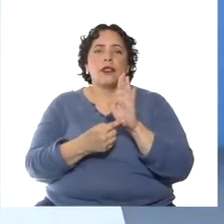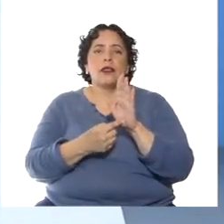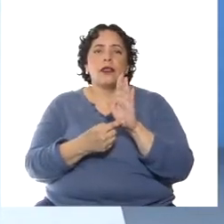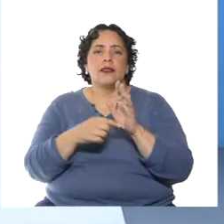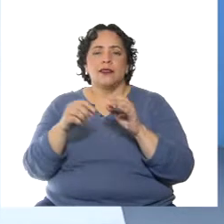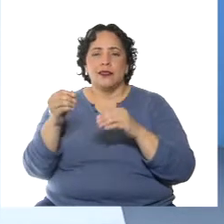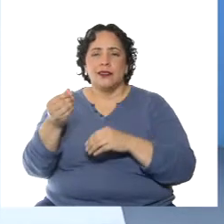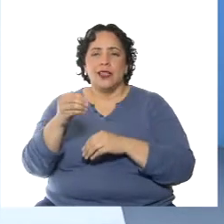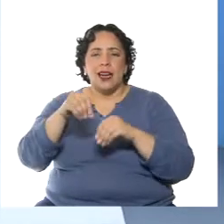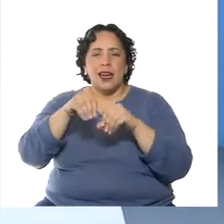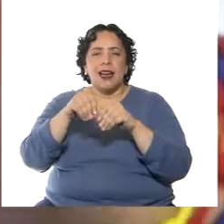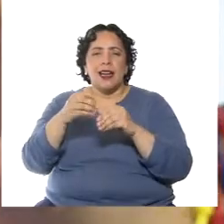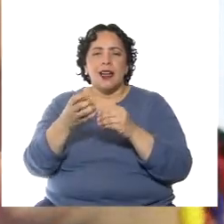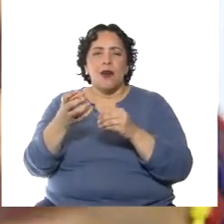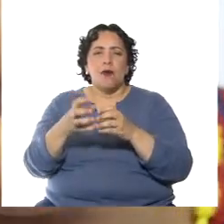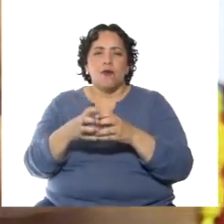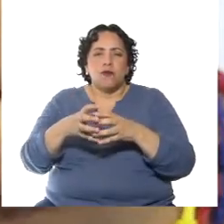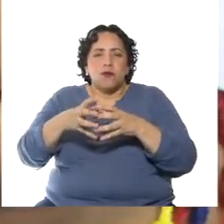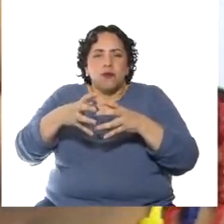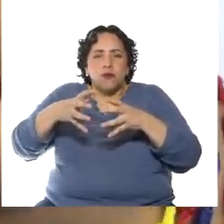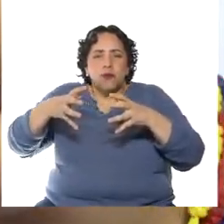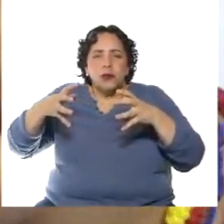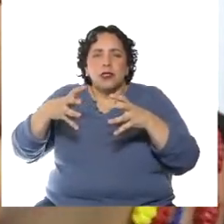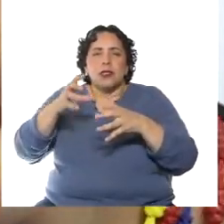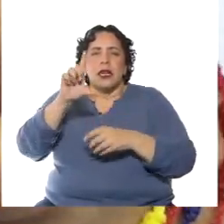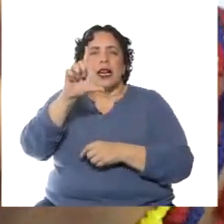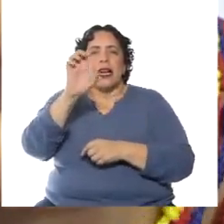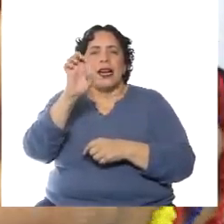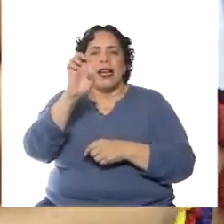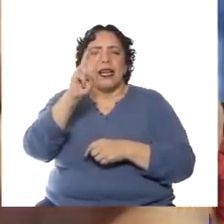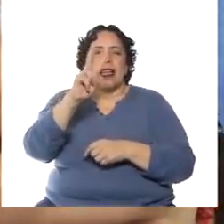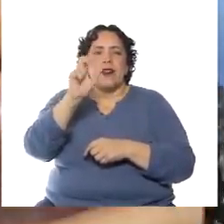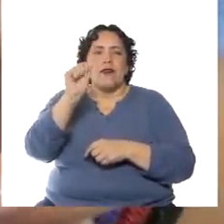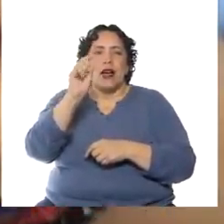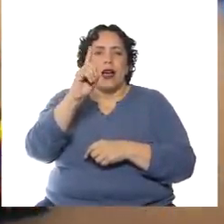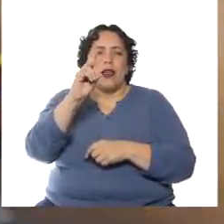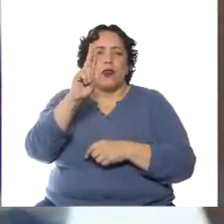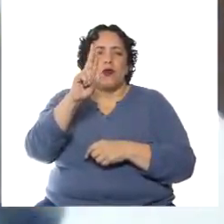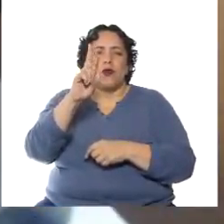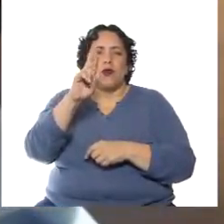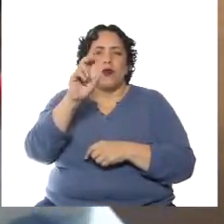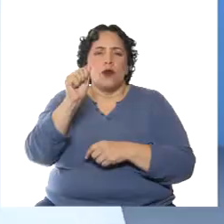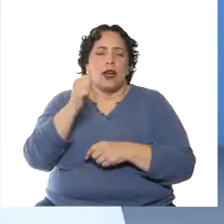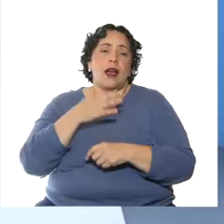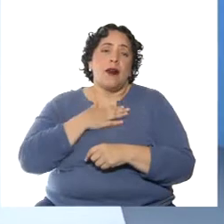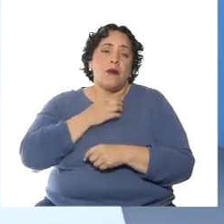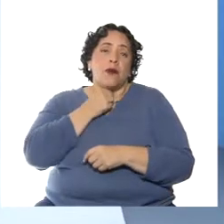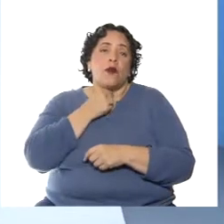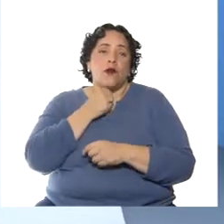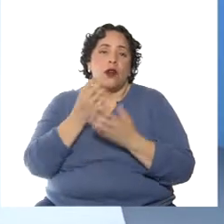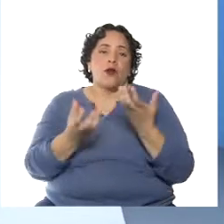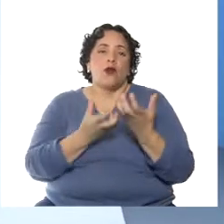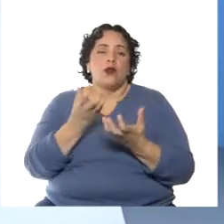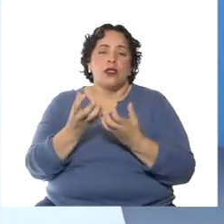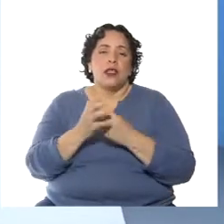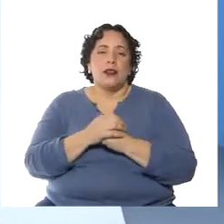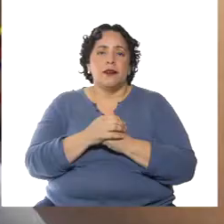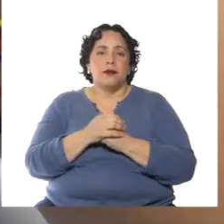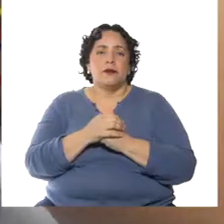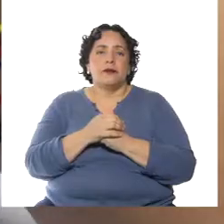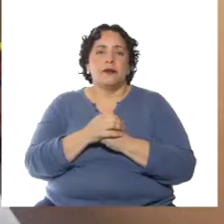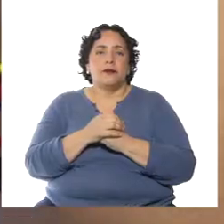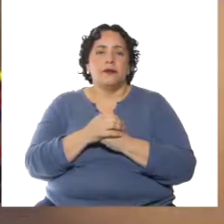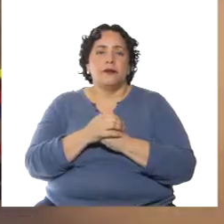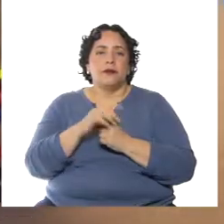podemos hacer con la levadura, Edison? Tú que tienes muchos conocimientos de postres. Es que me encanta cocinar. Esto es levadura.